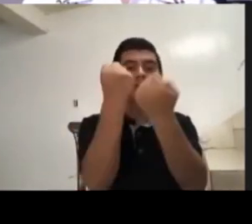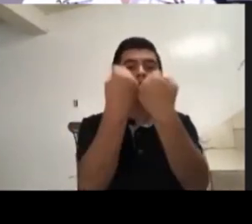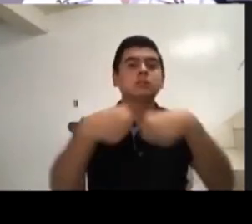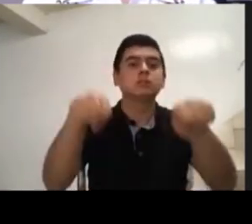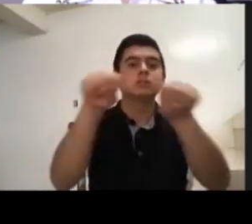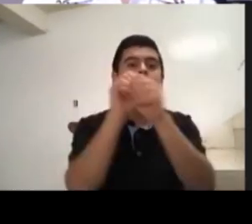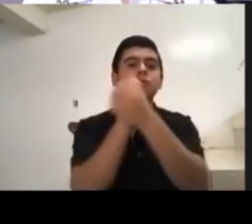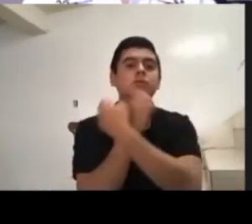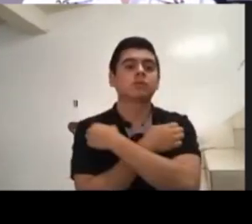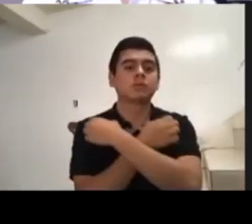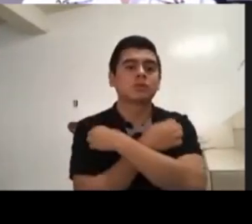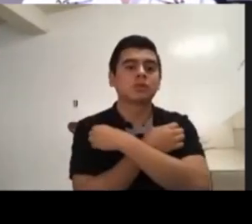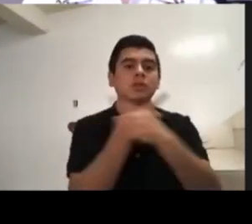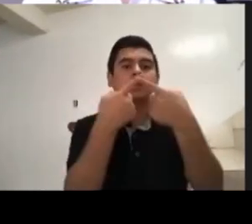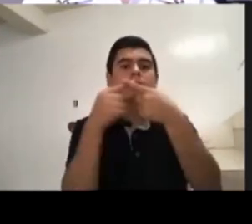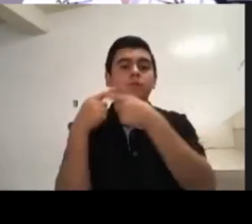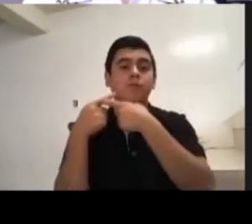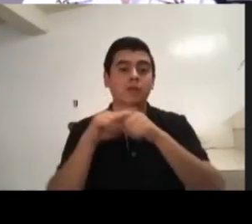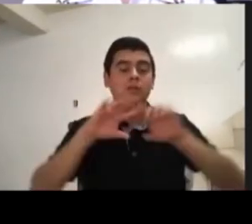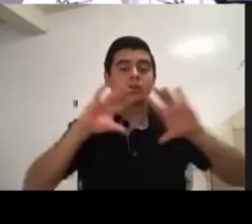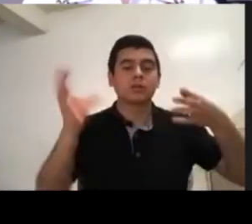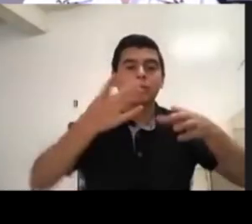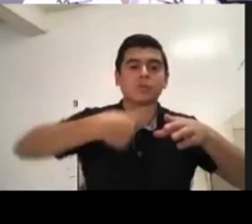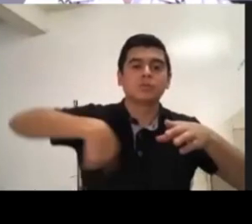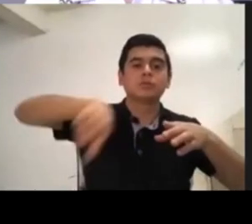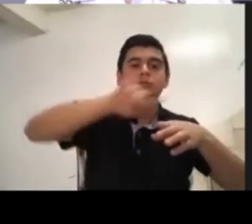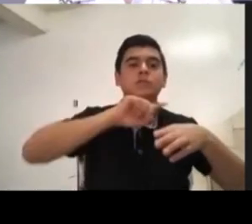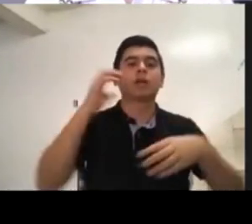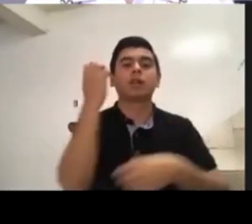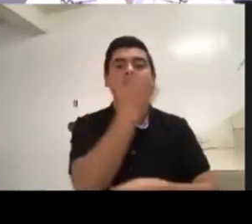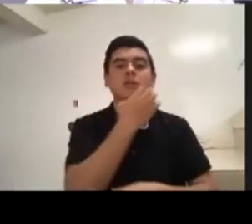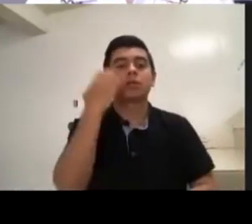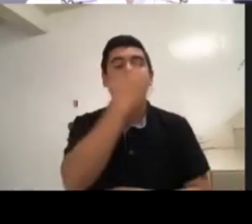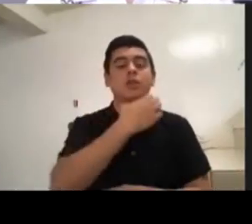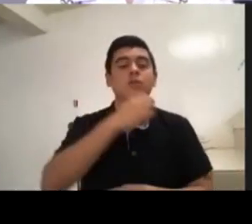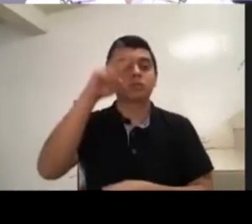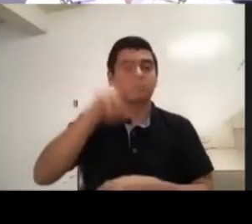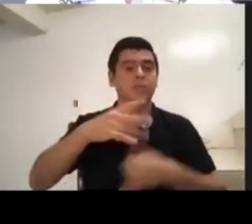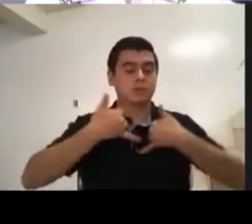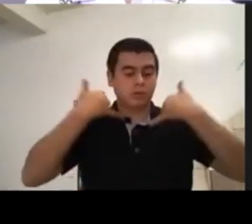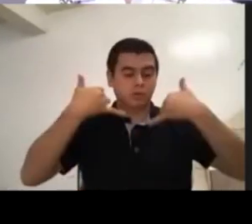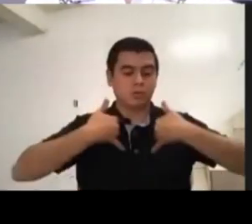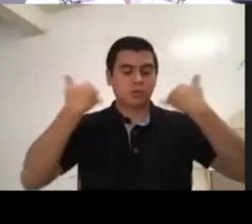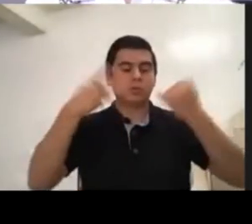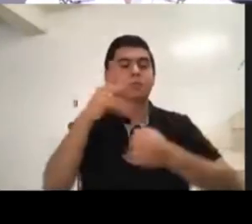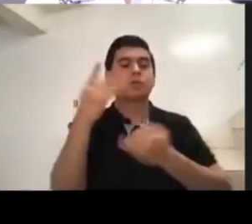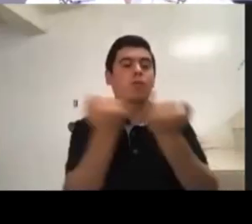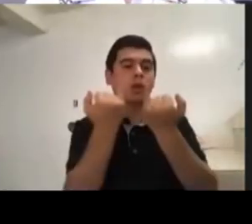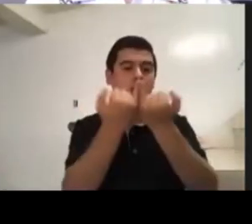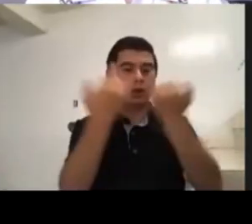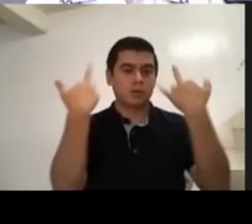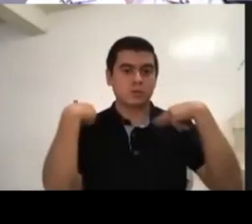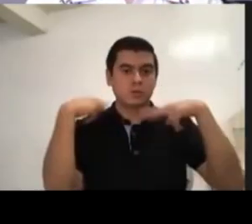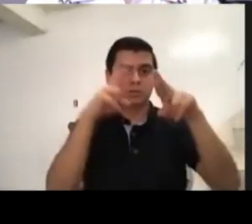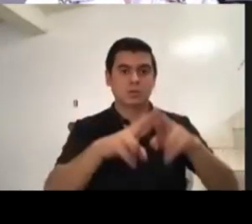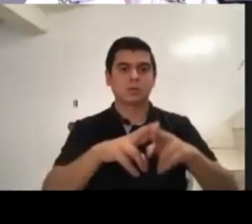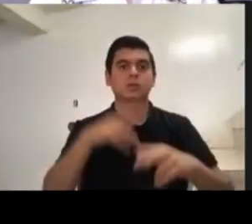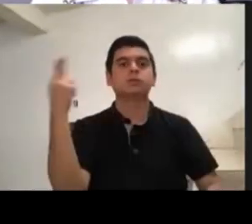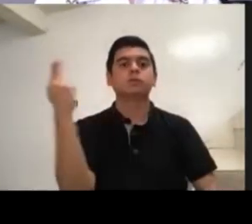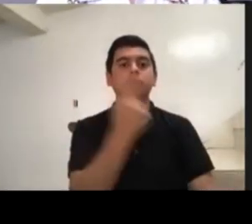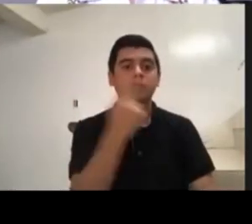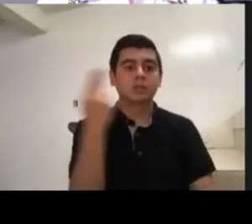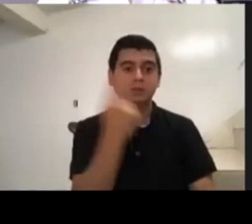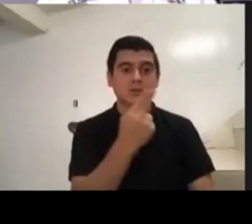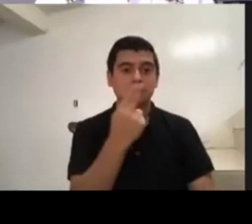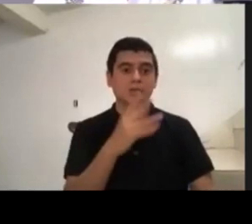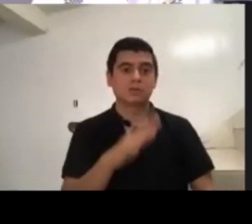escolares, especialmente en los jóvenes y, claro, en los maestros. Vamos a necesitar de flexibilidades,